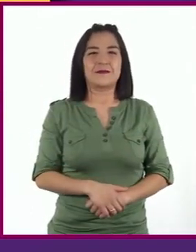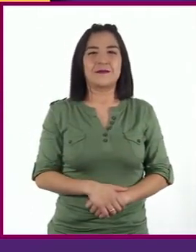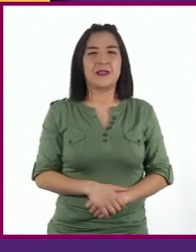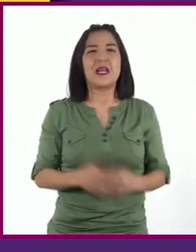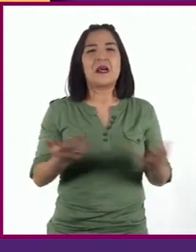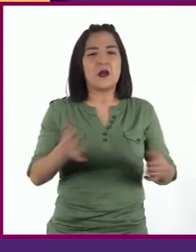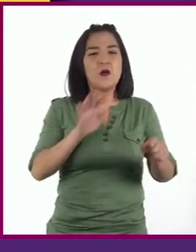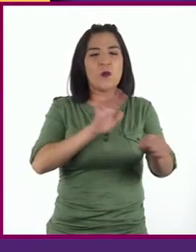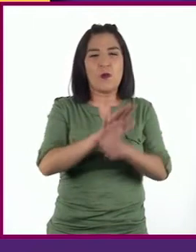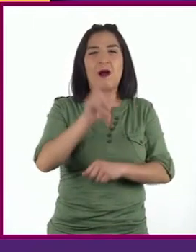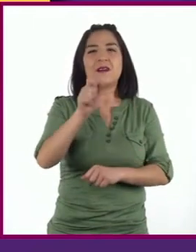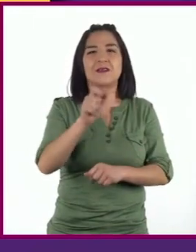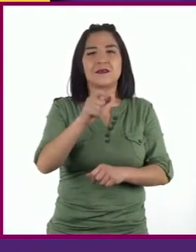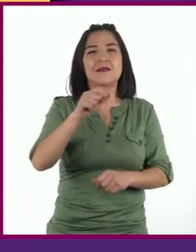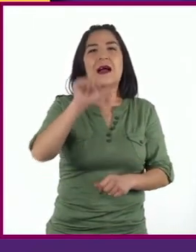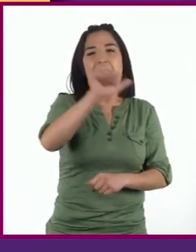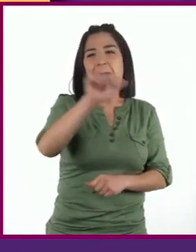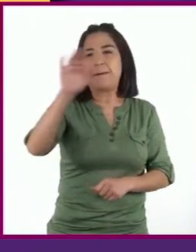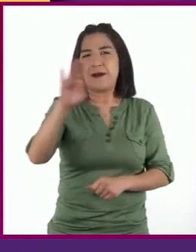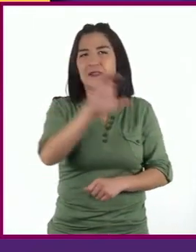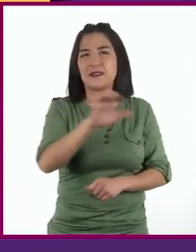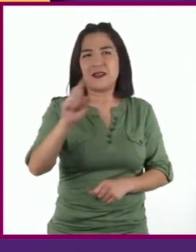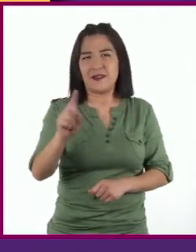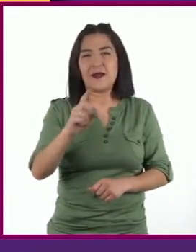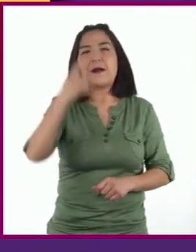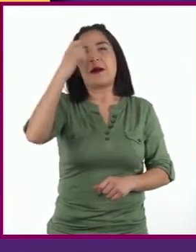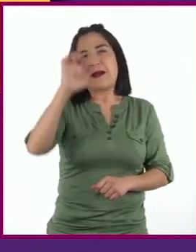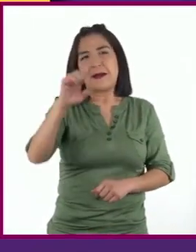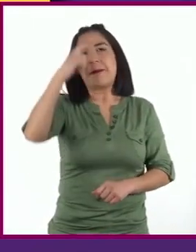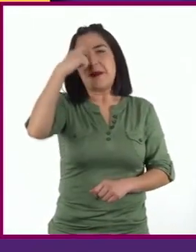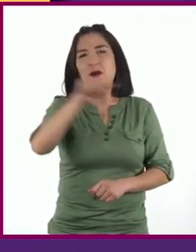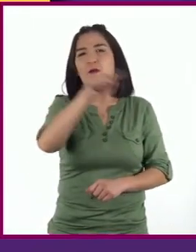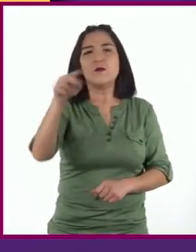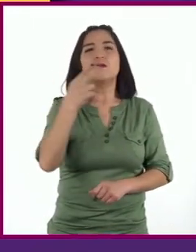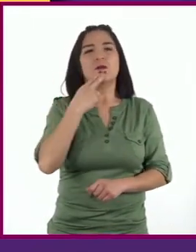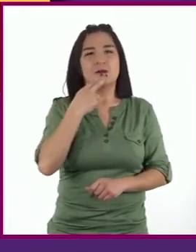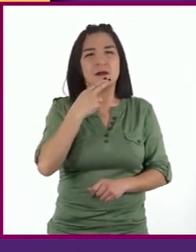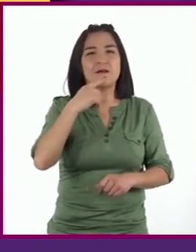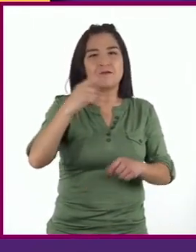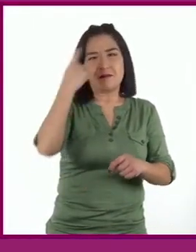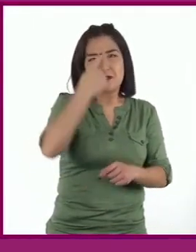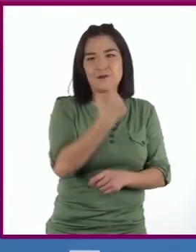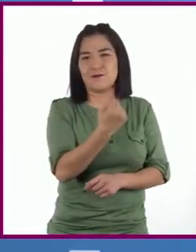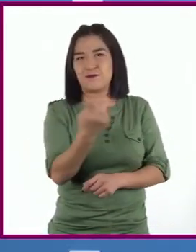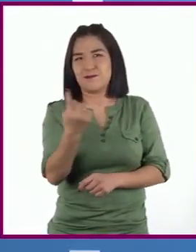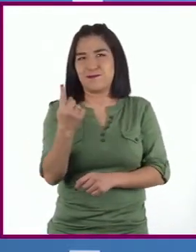¿Qué vértice utilizarían para hacer rotar la figura?